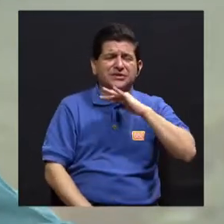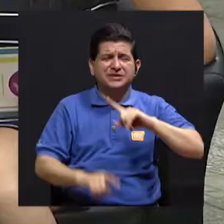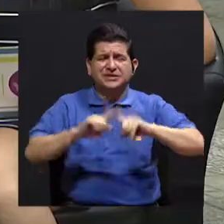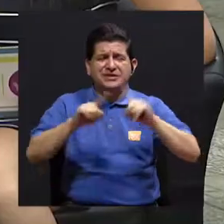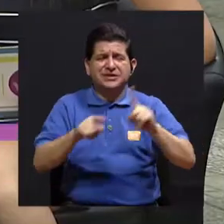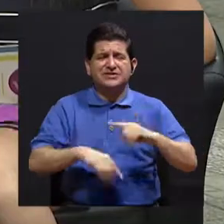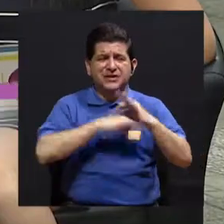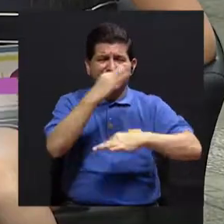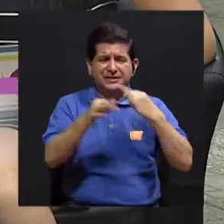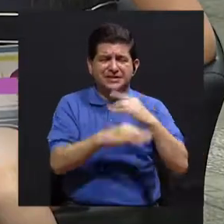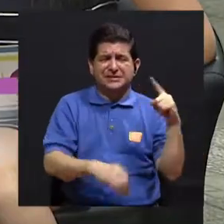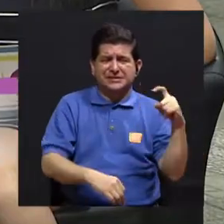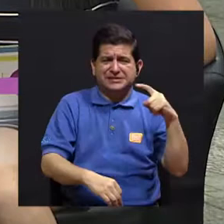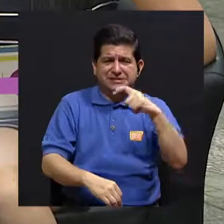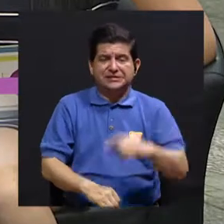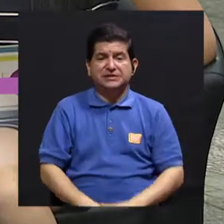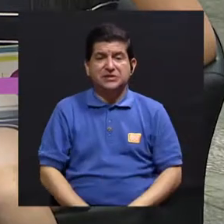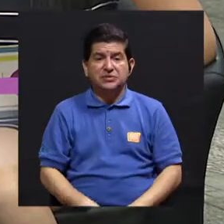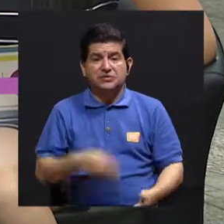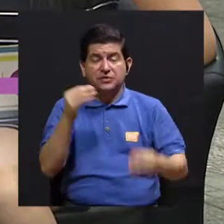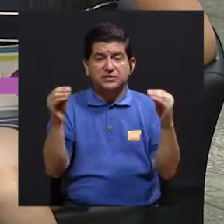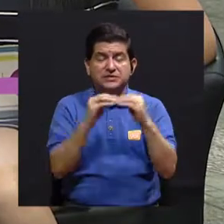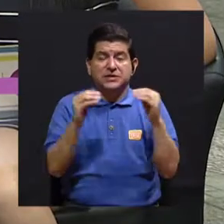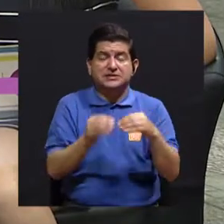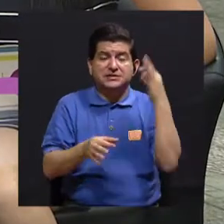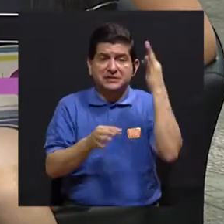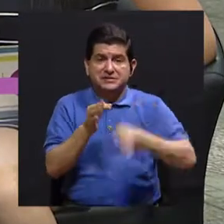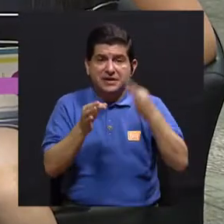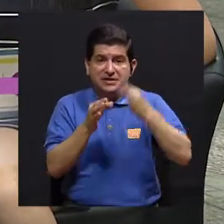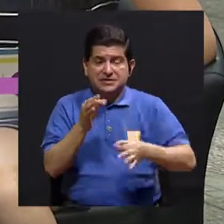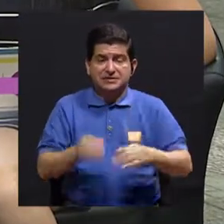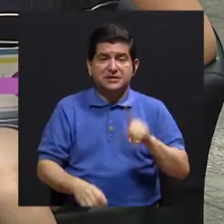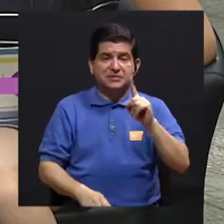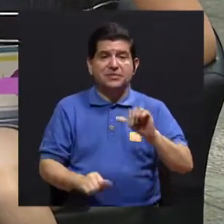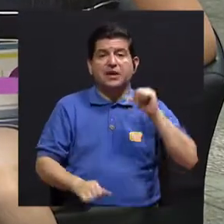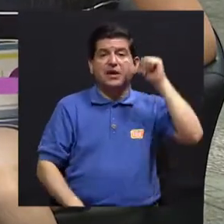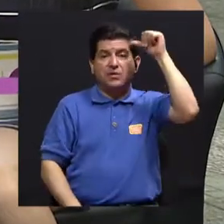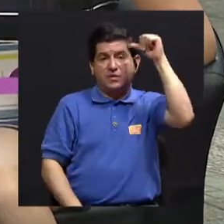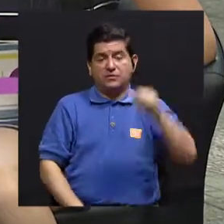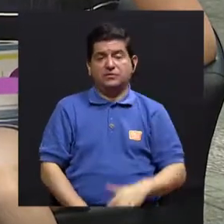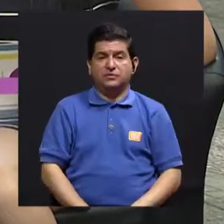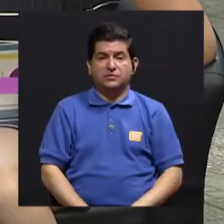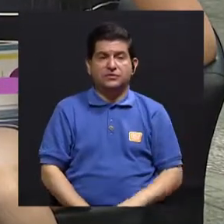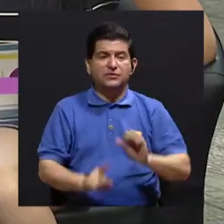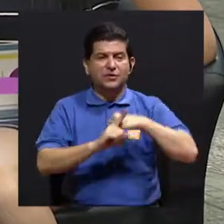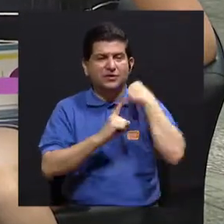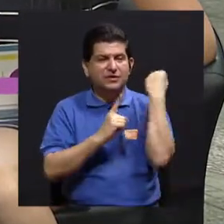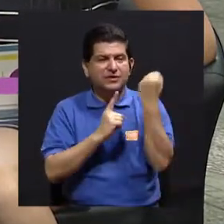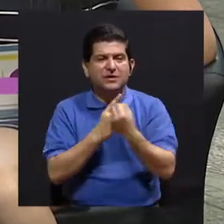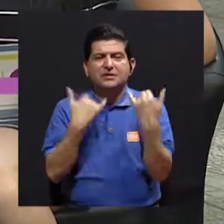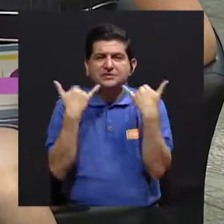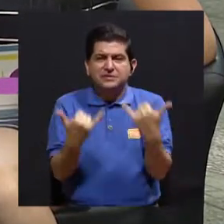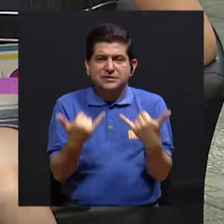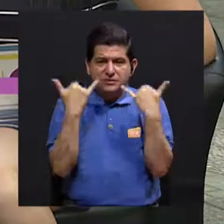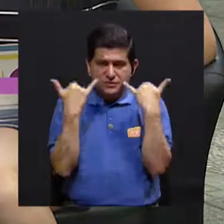parásitos. Y puede ser que se contagie mucho más sencillo que un adulto, ¿verdad? Últimamente las condiciones